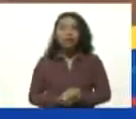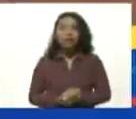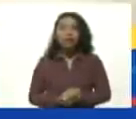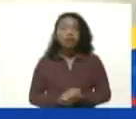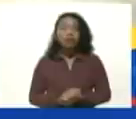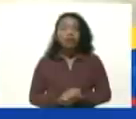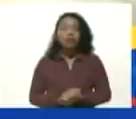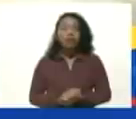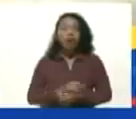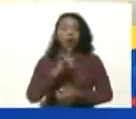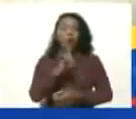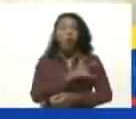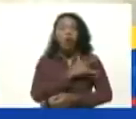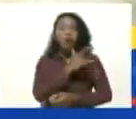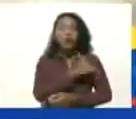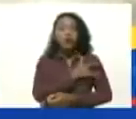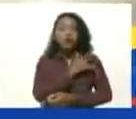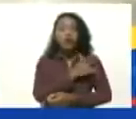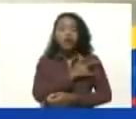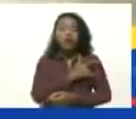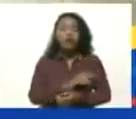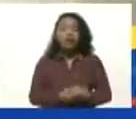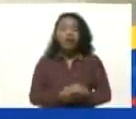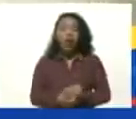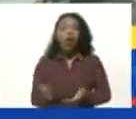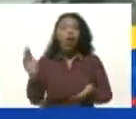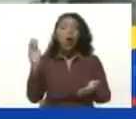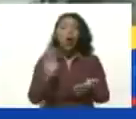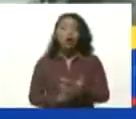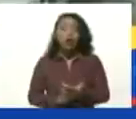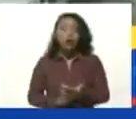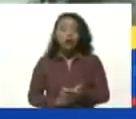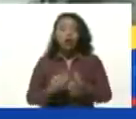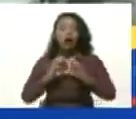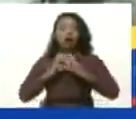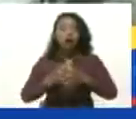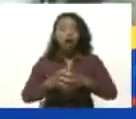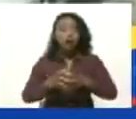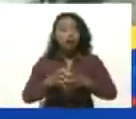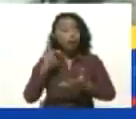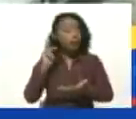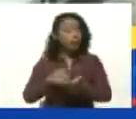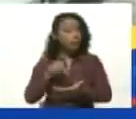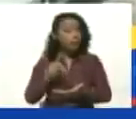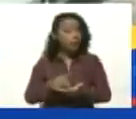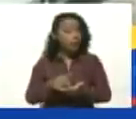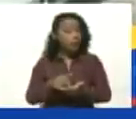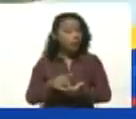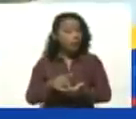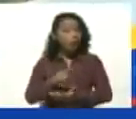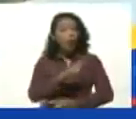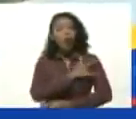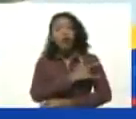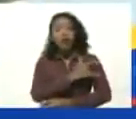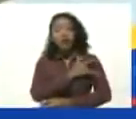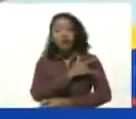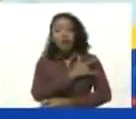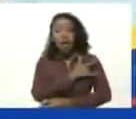las universidades vuelven a clases presenciales. Las